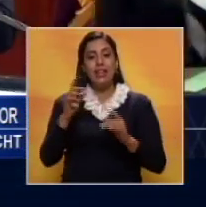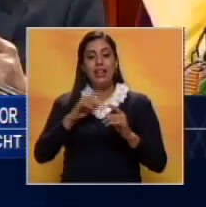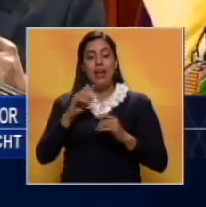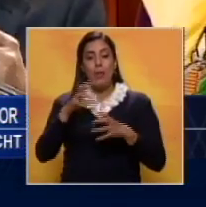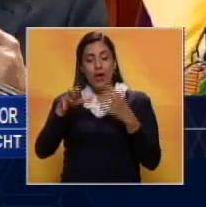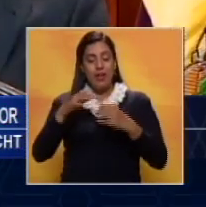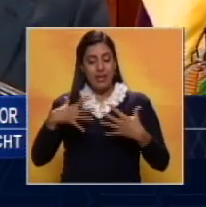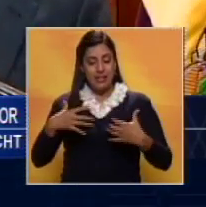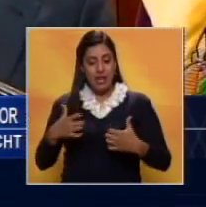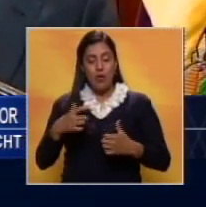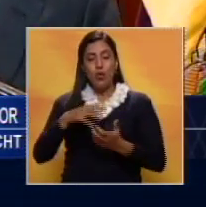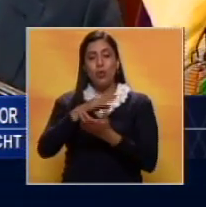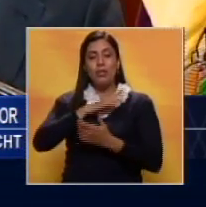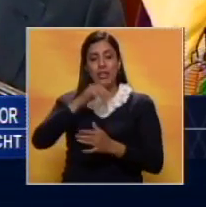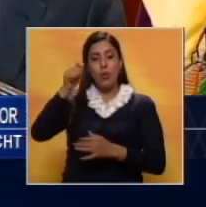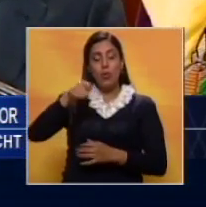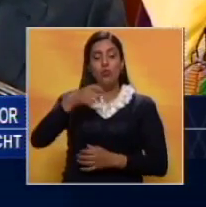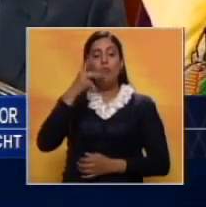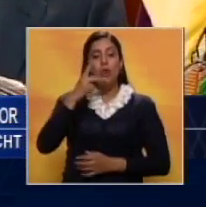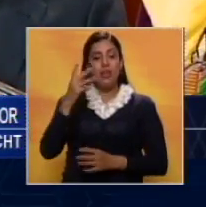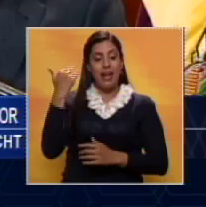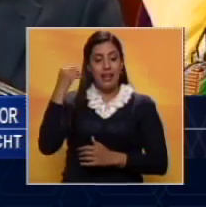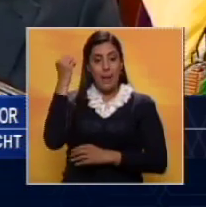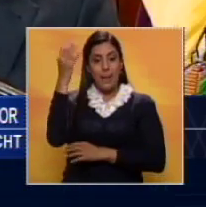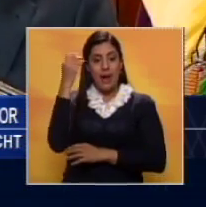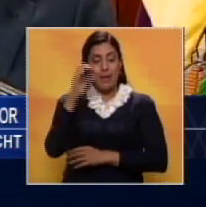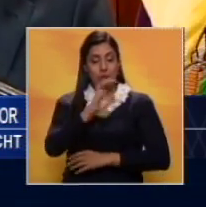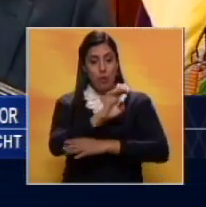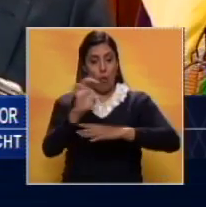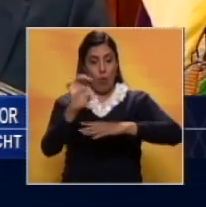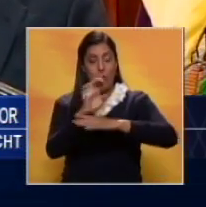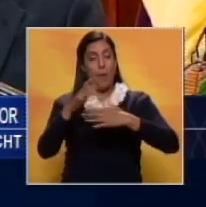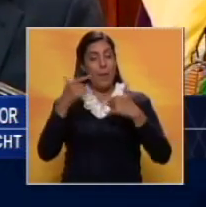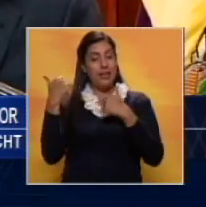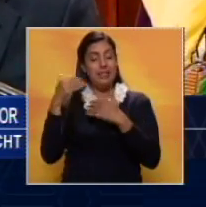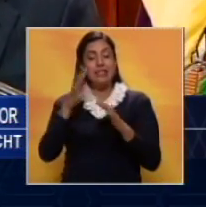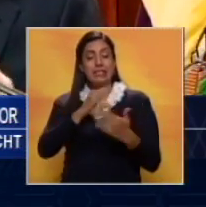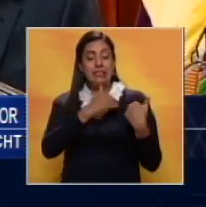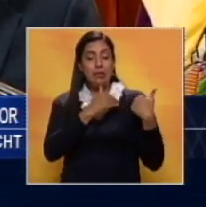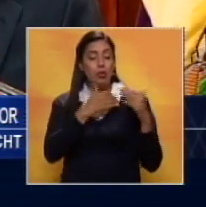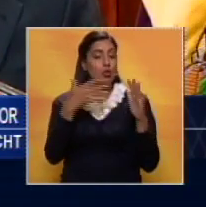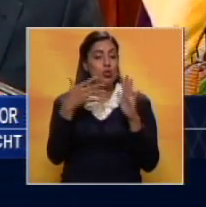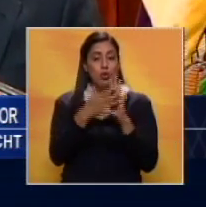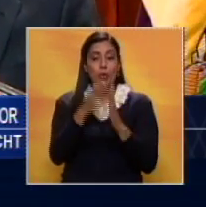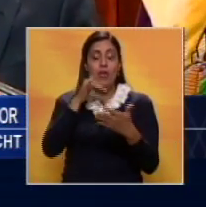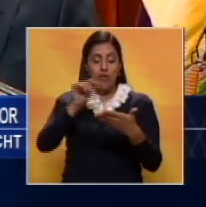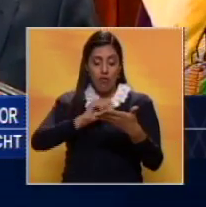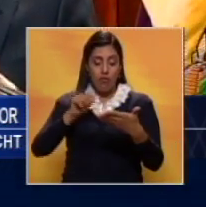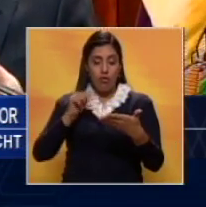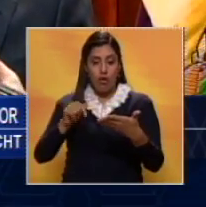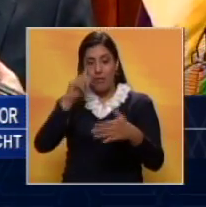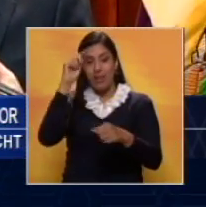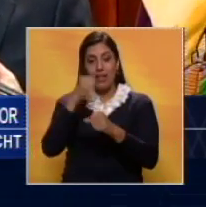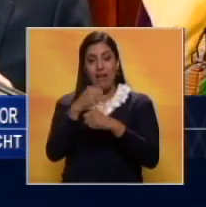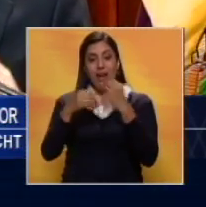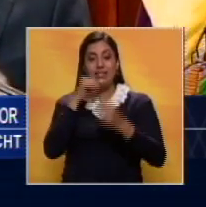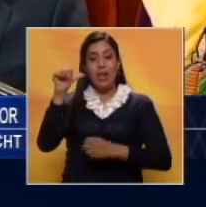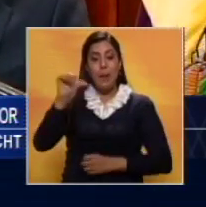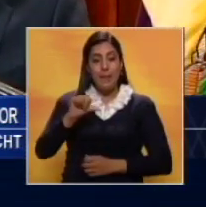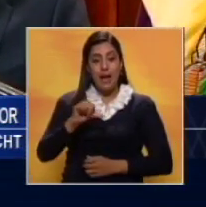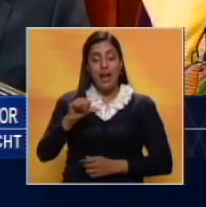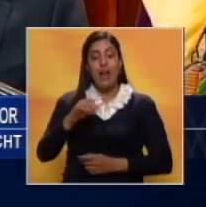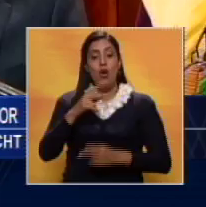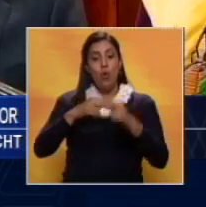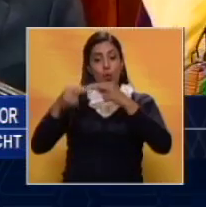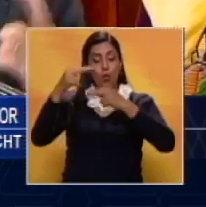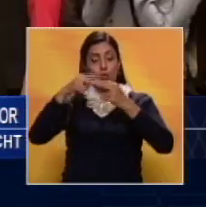asuntos de salud, enfrenta un juicio político desde el Parlamento ecuatoriano, esto por su presunta responsabilidad en los informes sobre las obras ejecutadas por